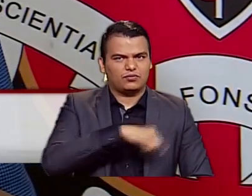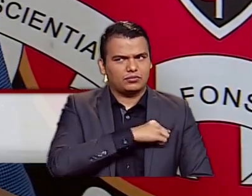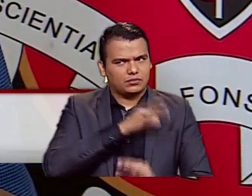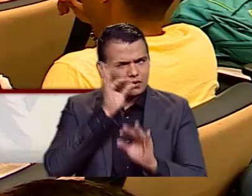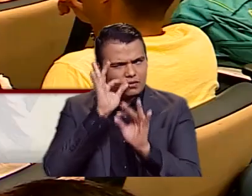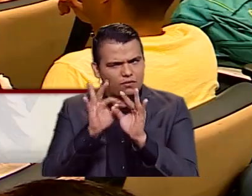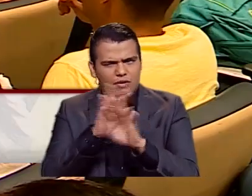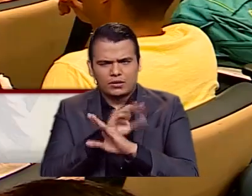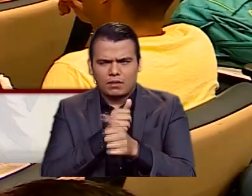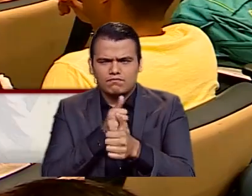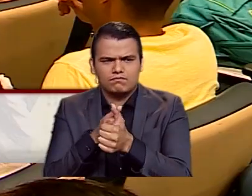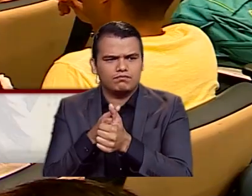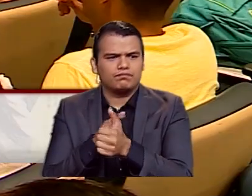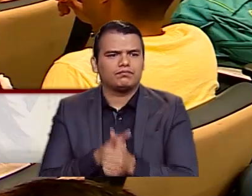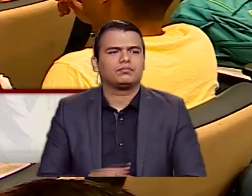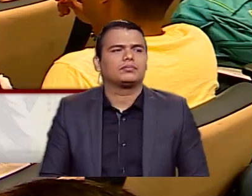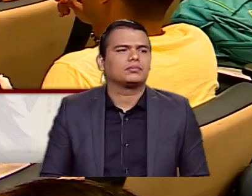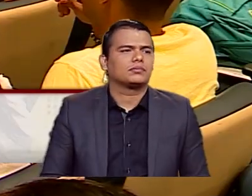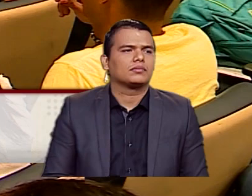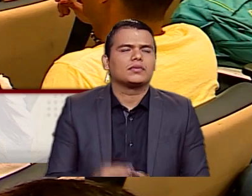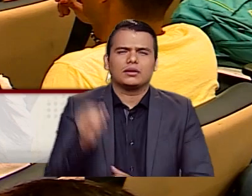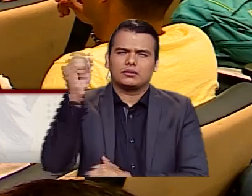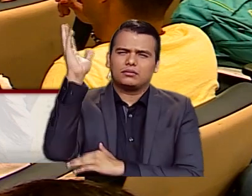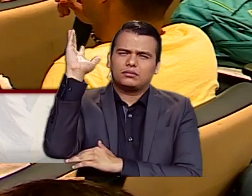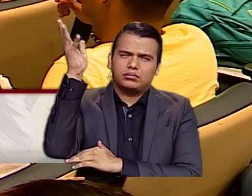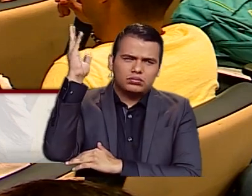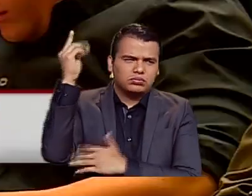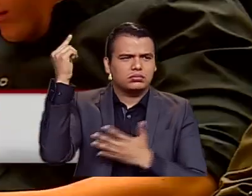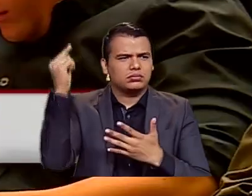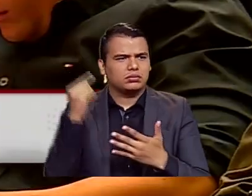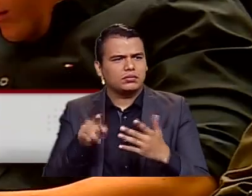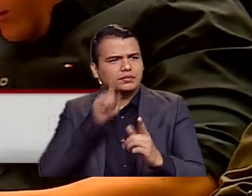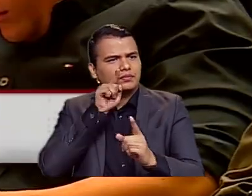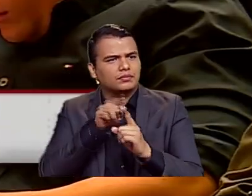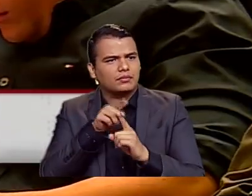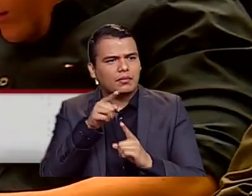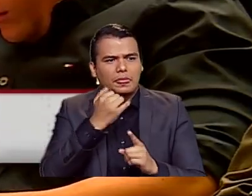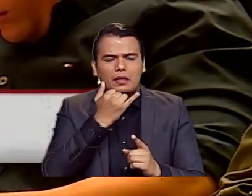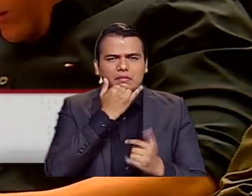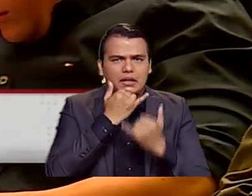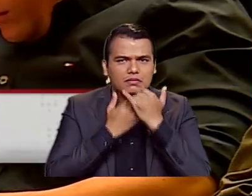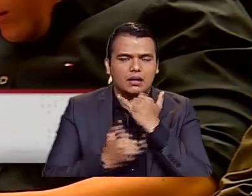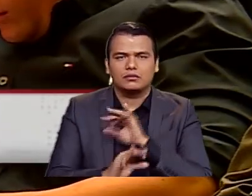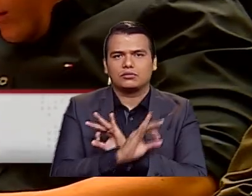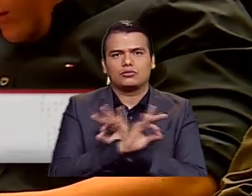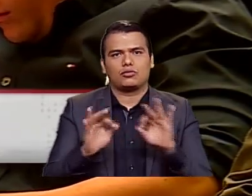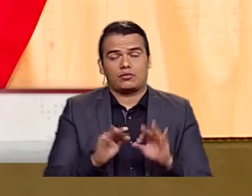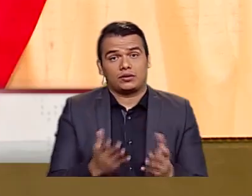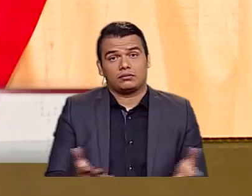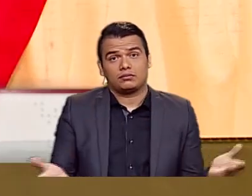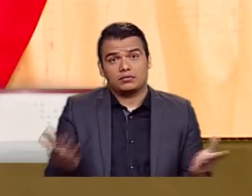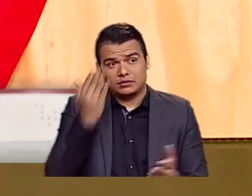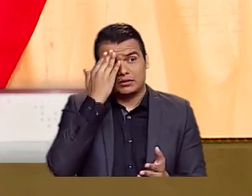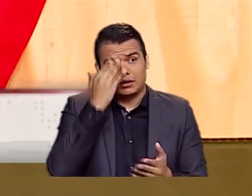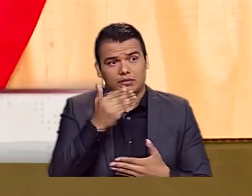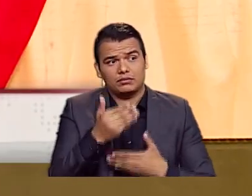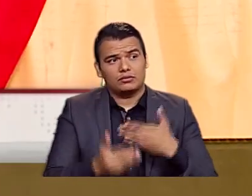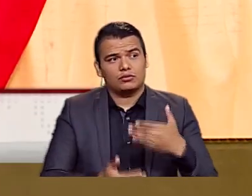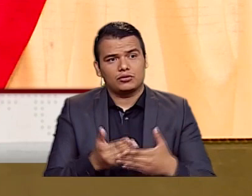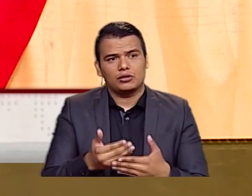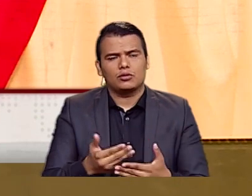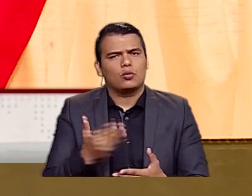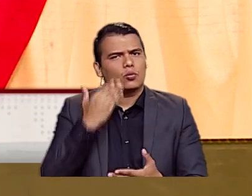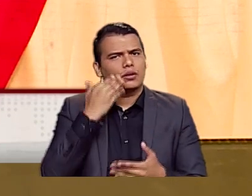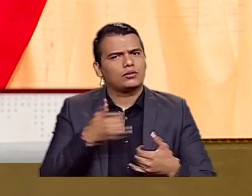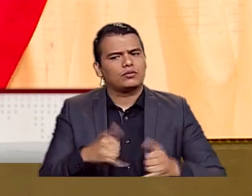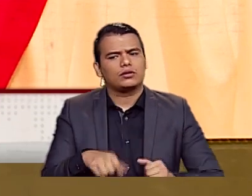manera implacable. Actividades académicas como esta buscan prevenir la impunidad en el marco del proceso electoral que se adelanta y que concluye el